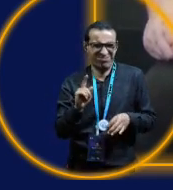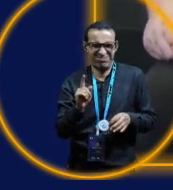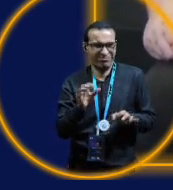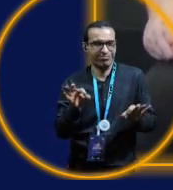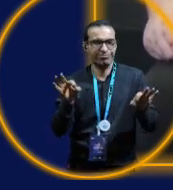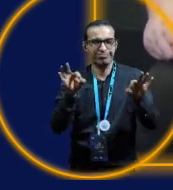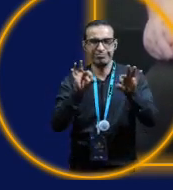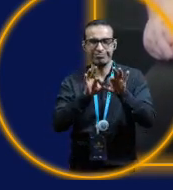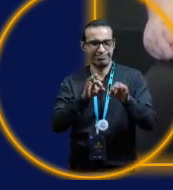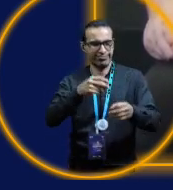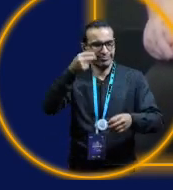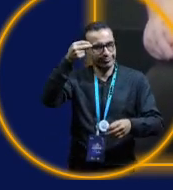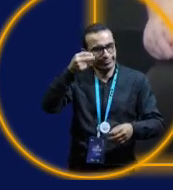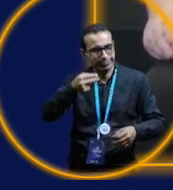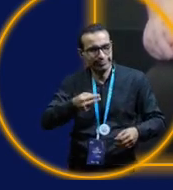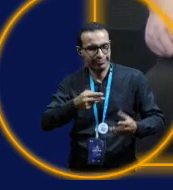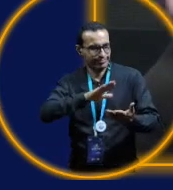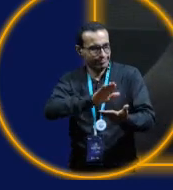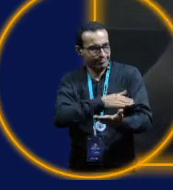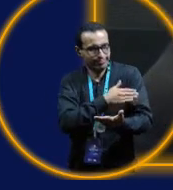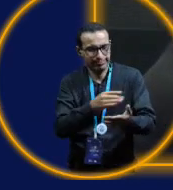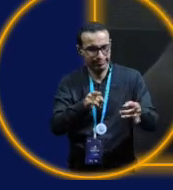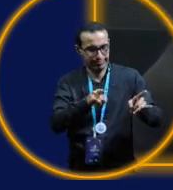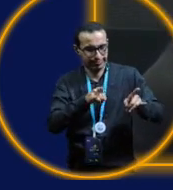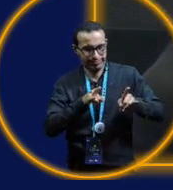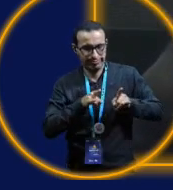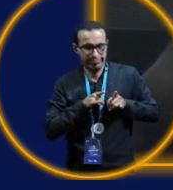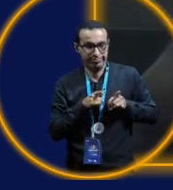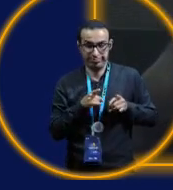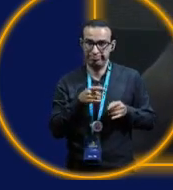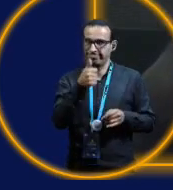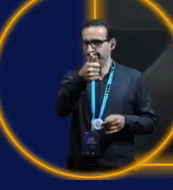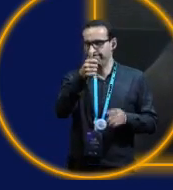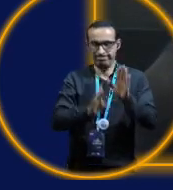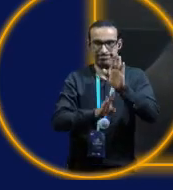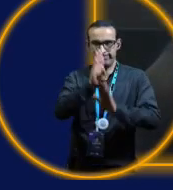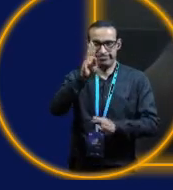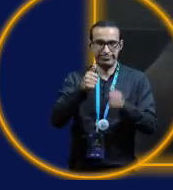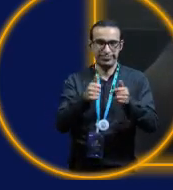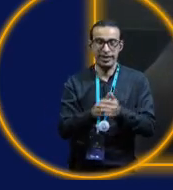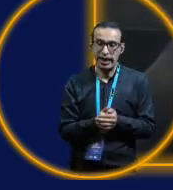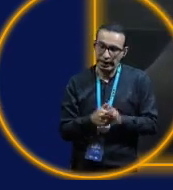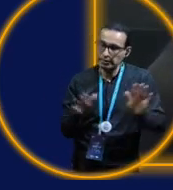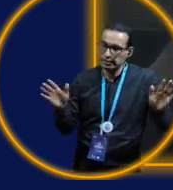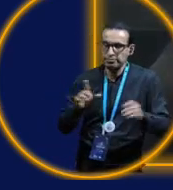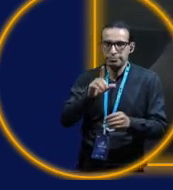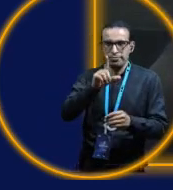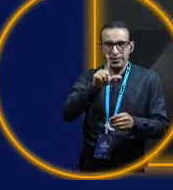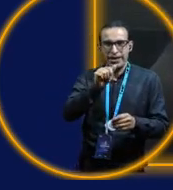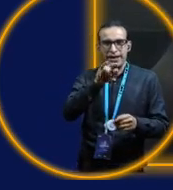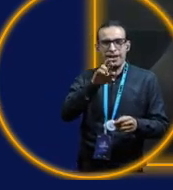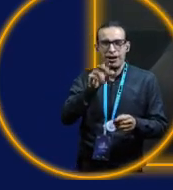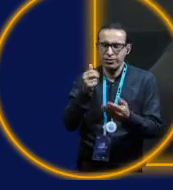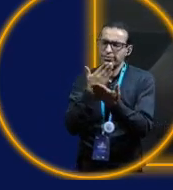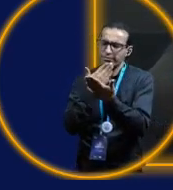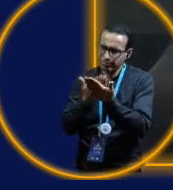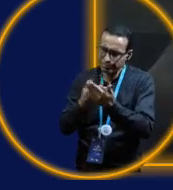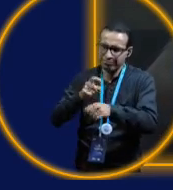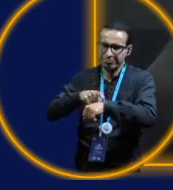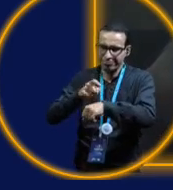historia y esta canción Eso es exitoso yo lo que contestaría así bueno con esto Laura Muchísimas gracias por tu